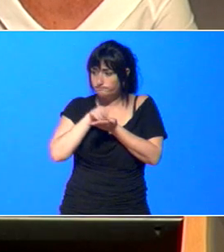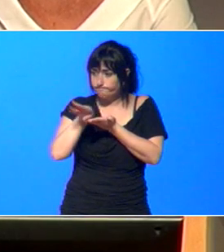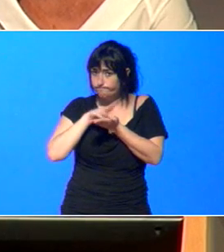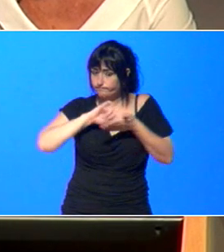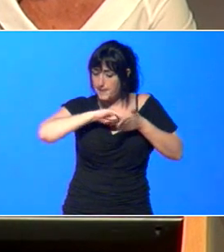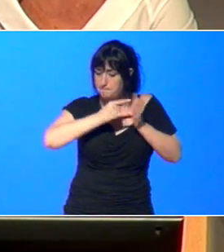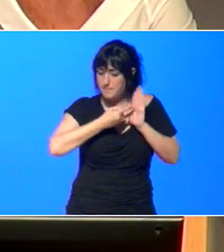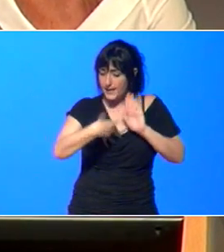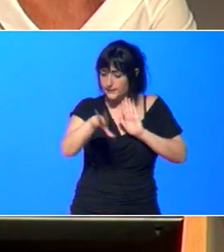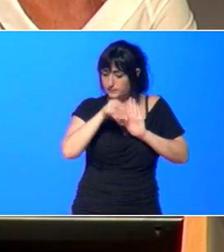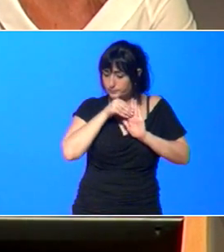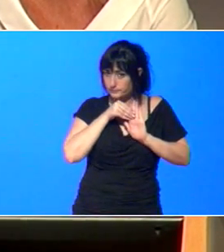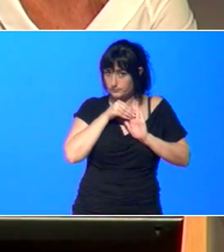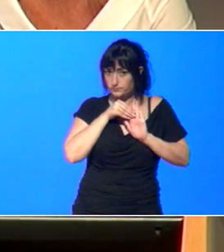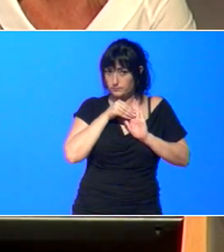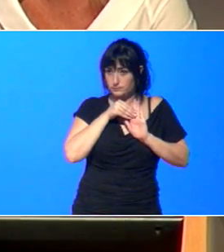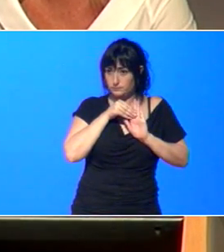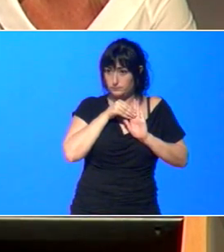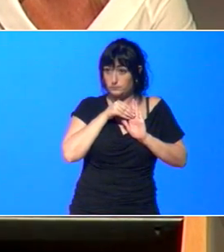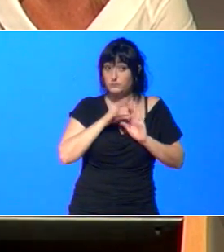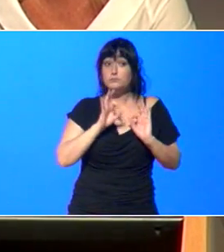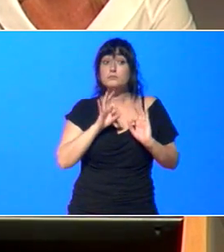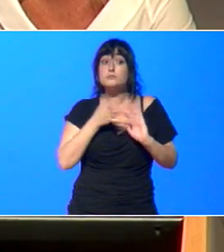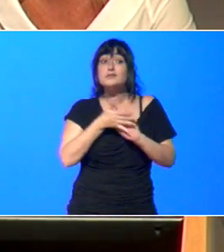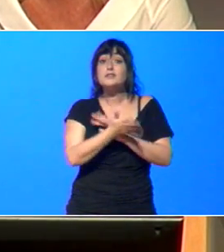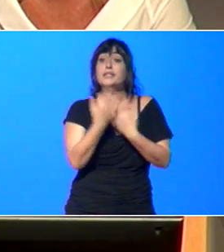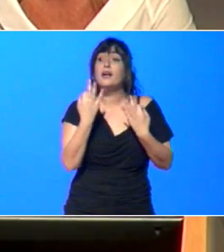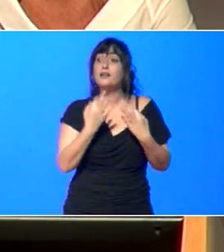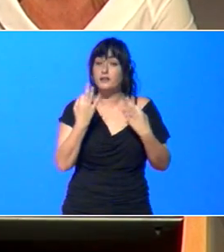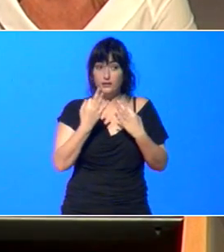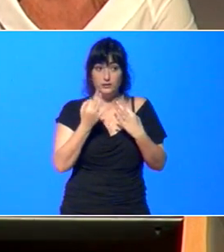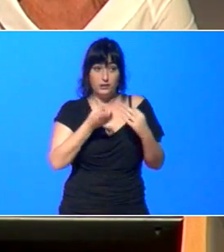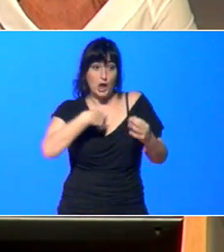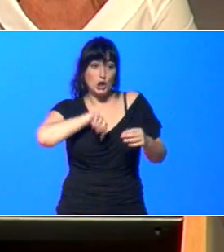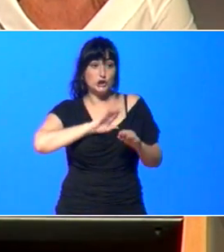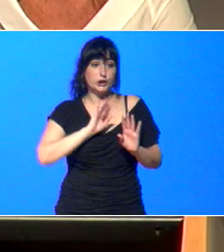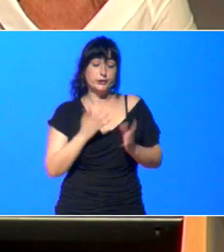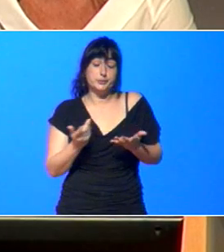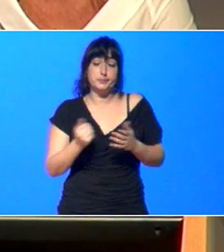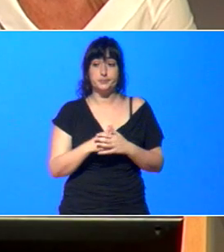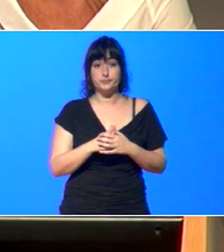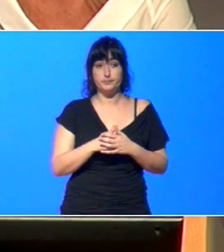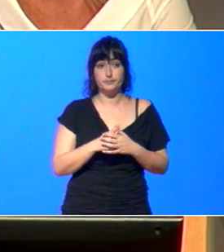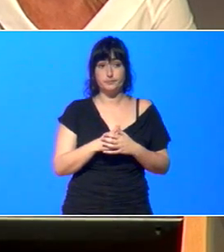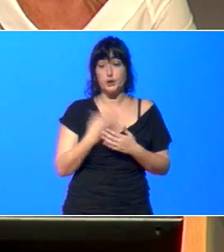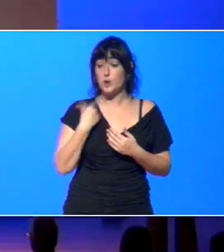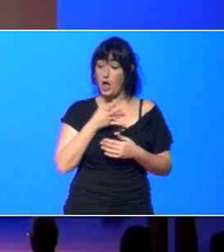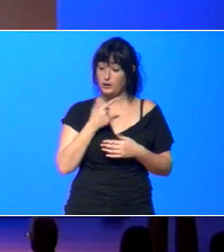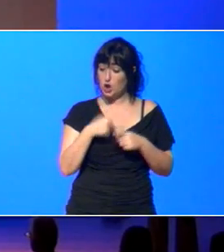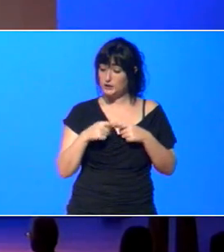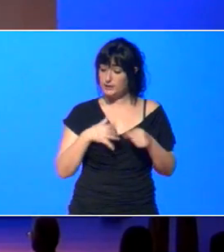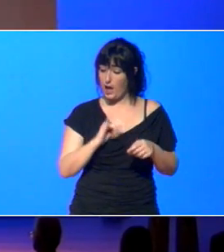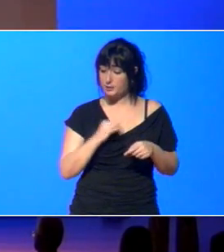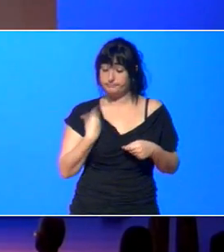planes de educación. Eso implica que no podemos simplemente conformarnos con lo que tenemos y que tenemos